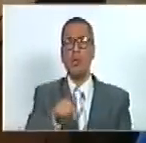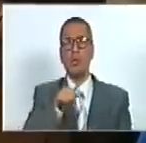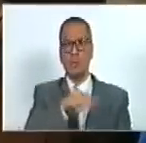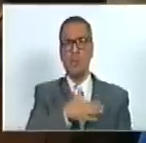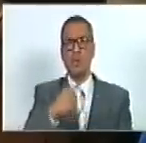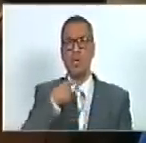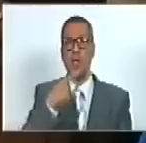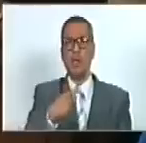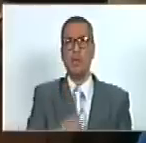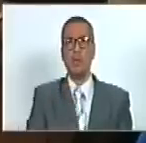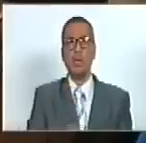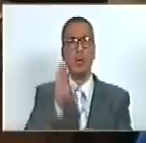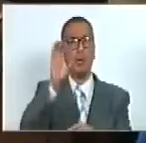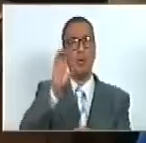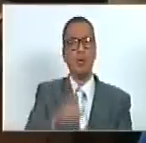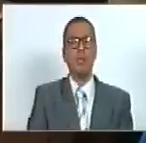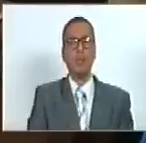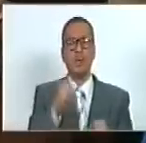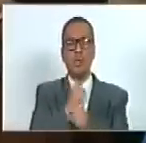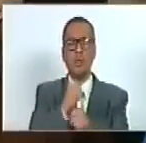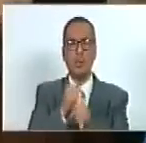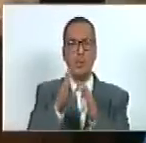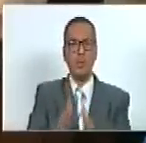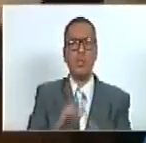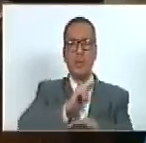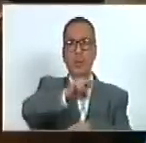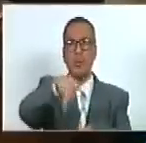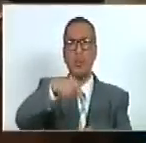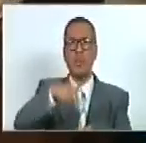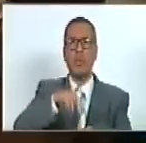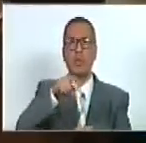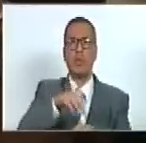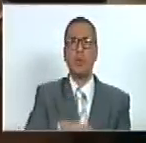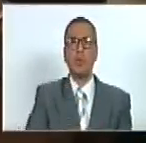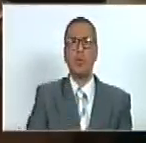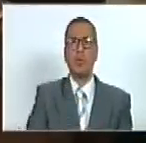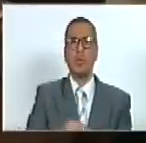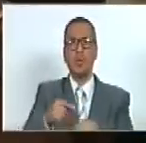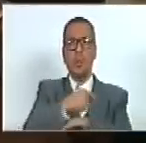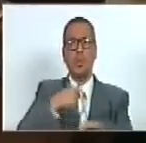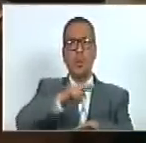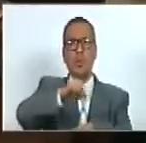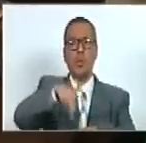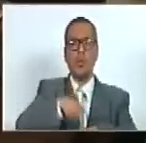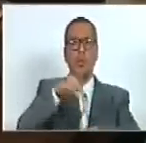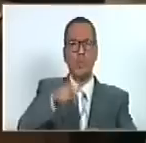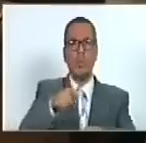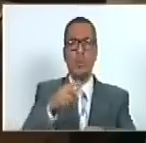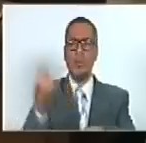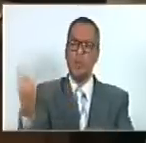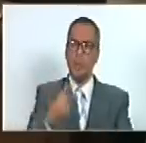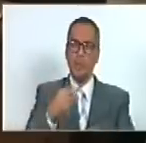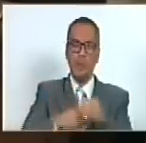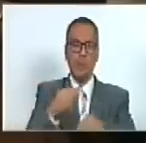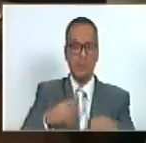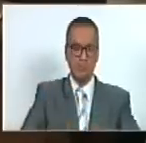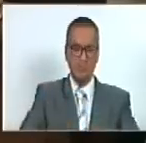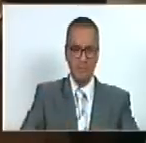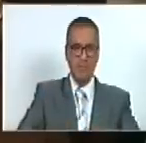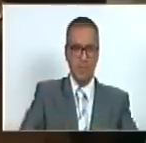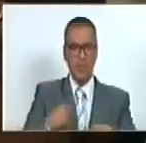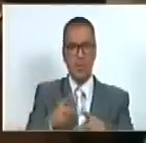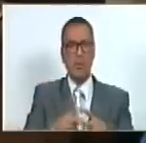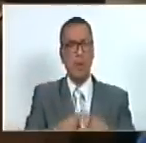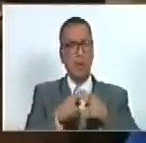decirle al país, a la clase obrera nacional, que el gobierno nacional viene haciendo un gran esfuerzo y creo que tenemos que